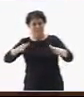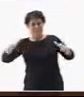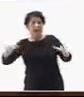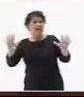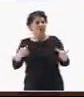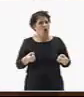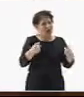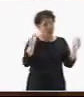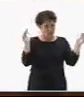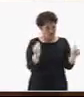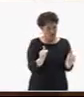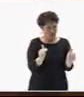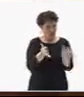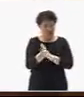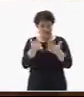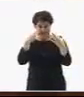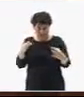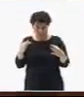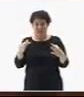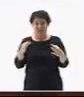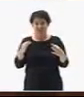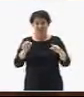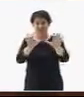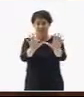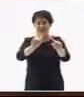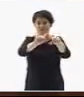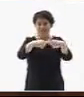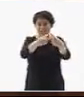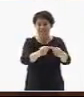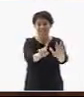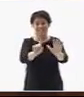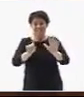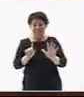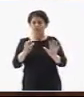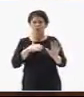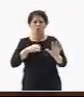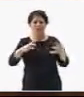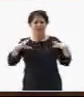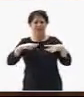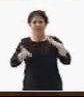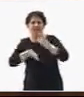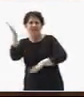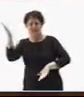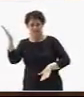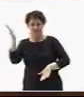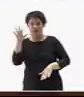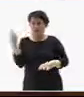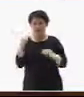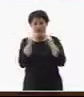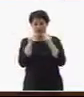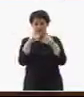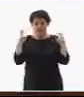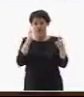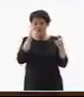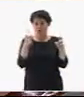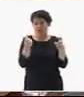de cada diez familias no pueden tener vacaciones fuera de su casa porque su economía no se los